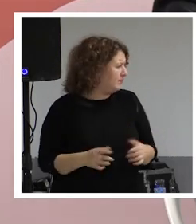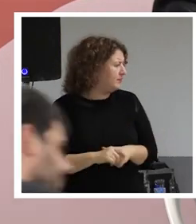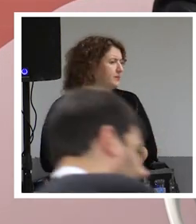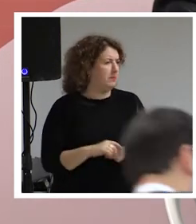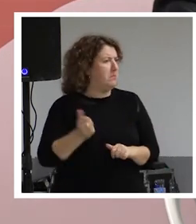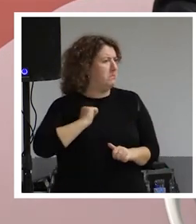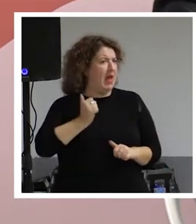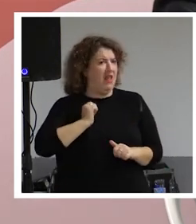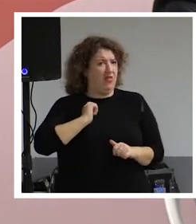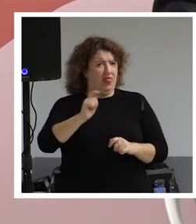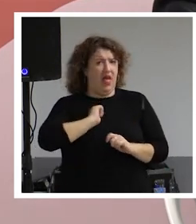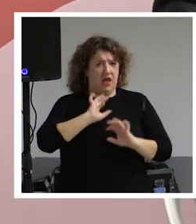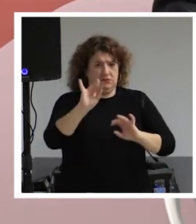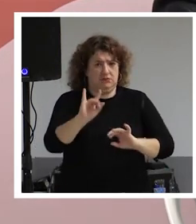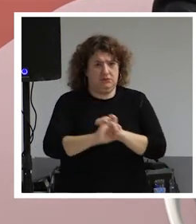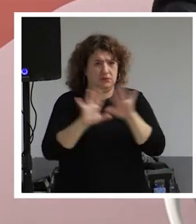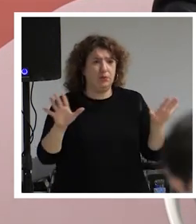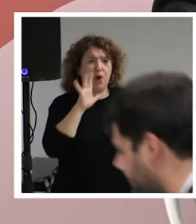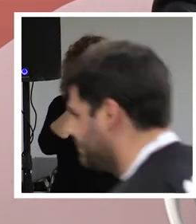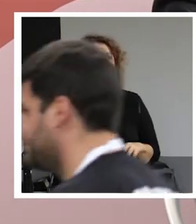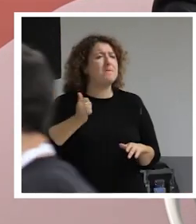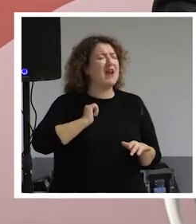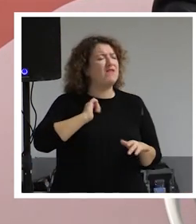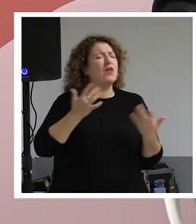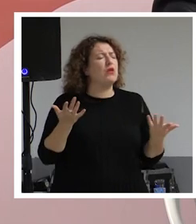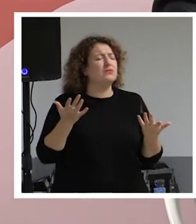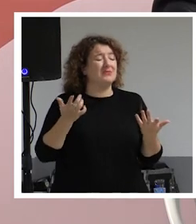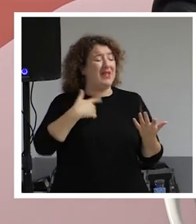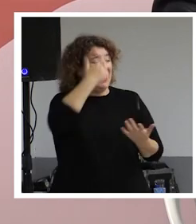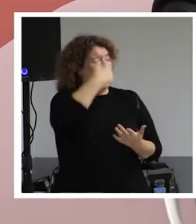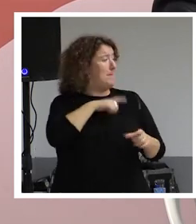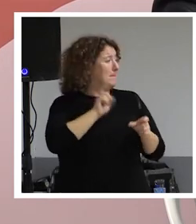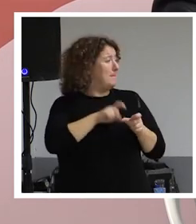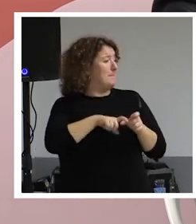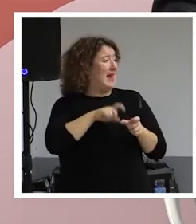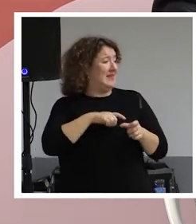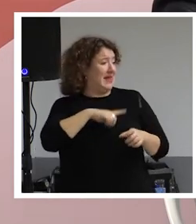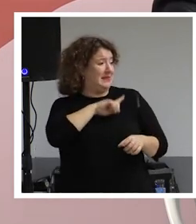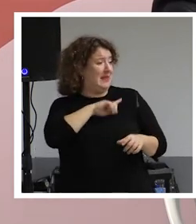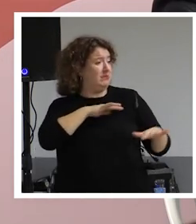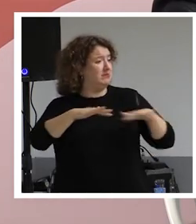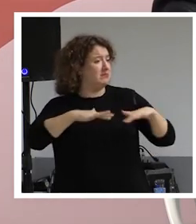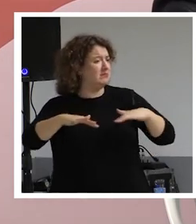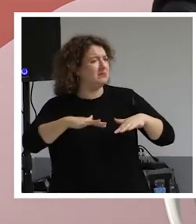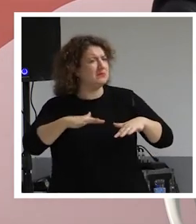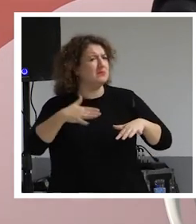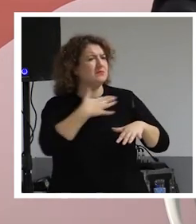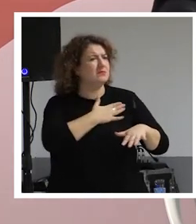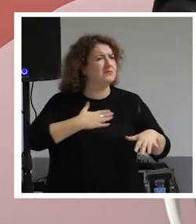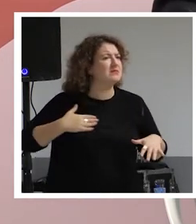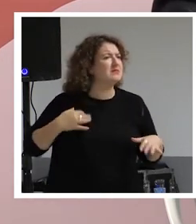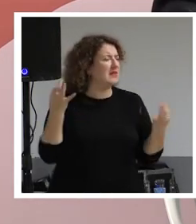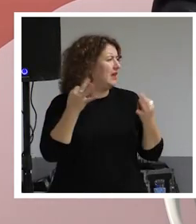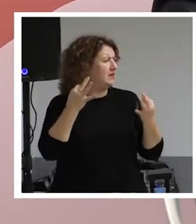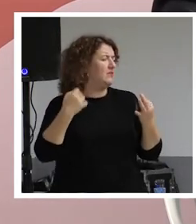como opera digamos la la el darle poder a una estructura en la toma de decisiones opera de